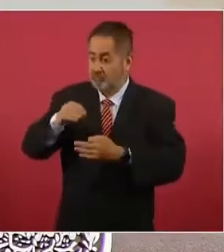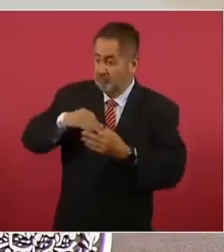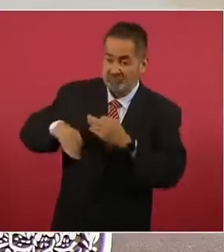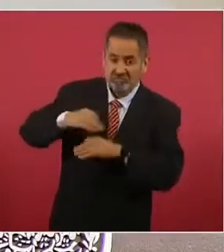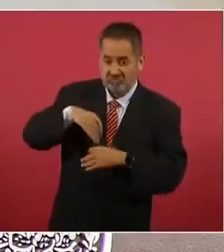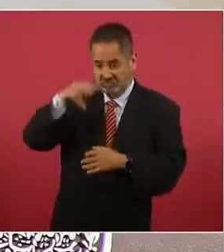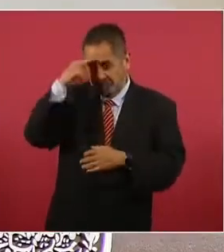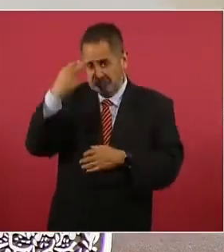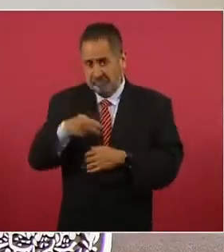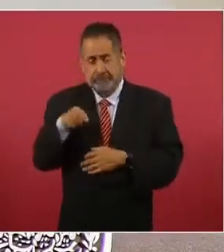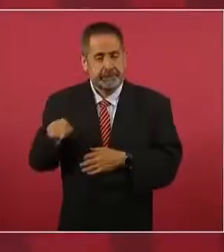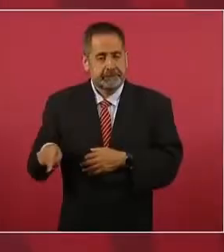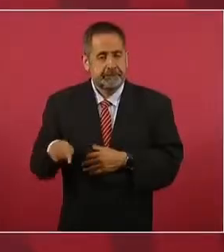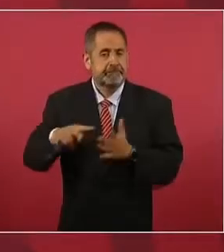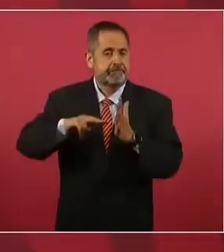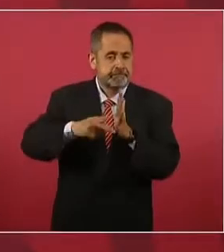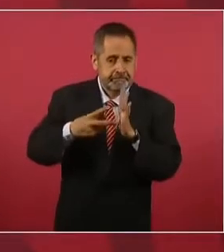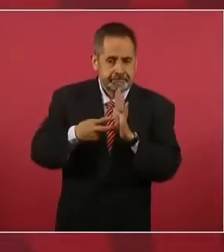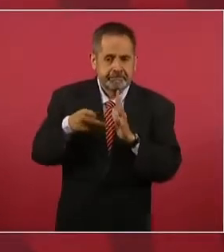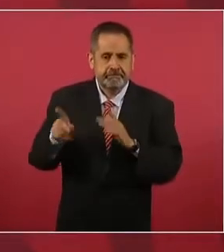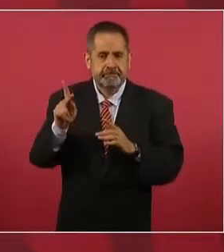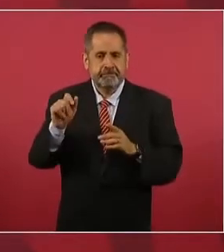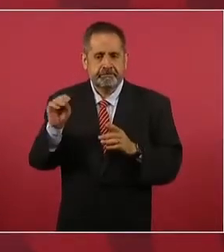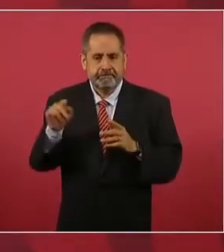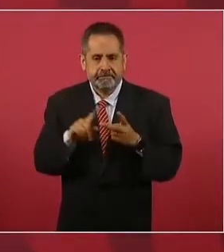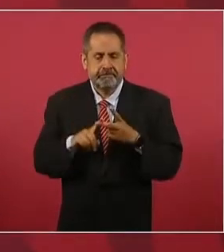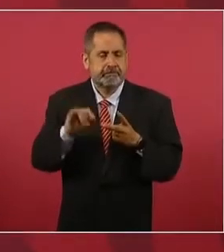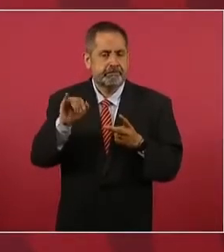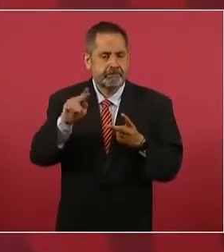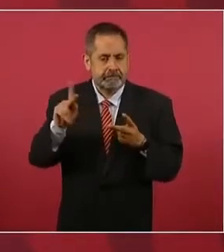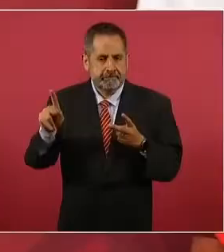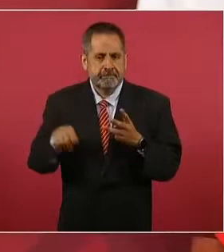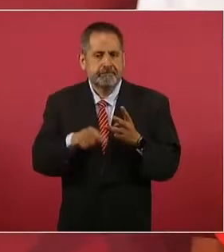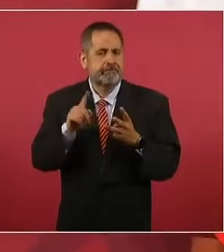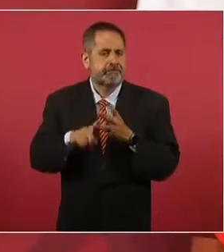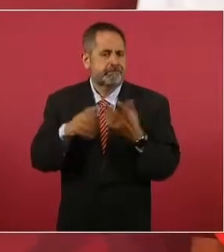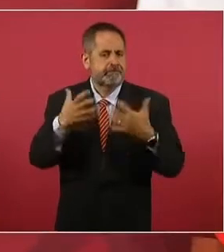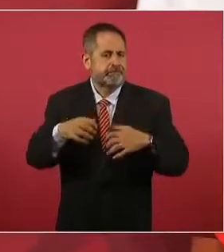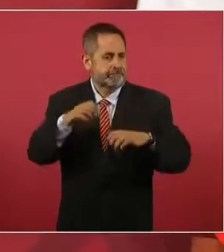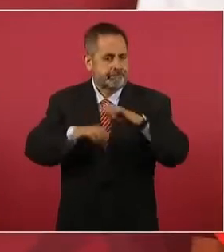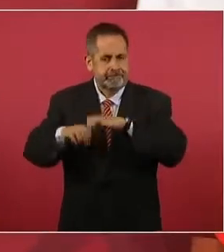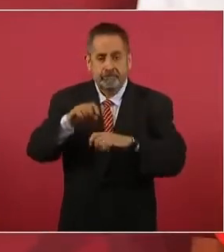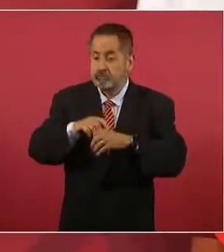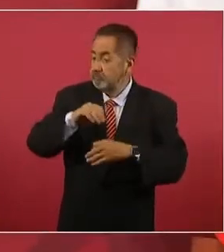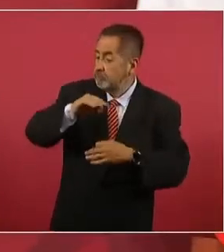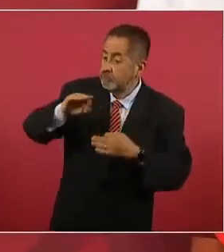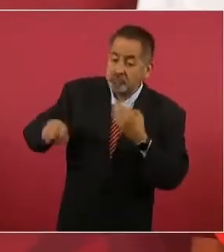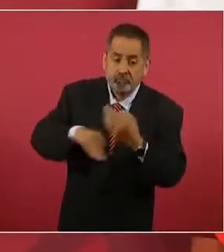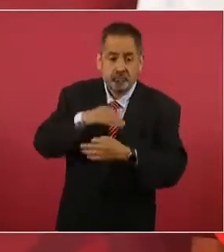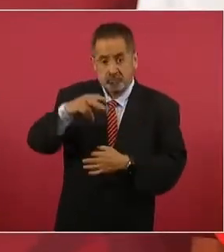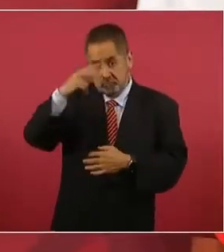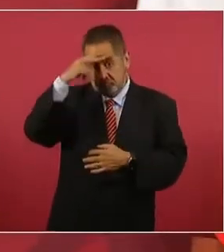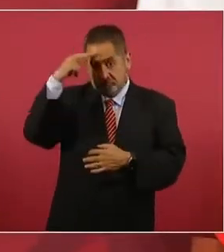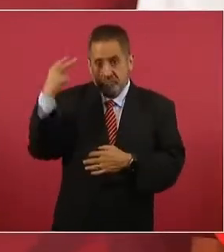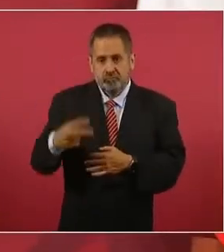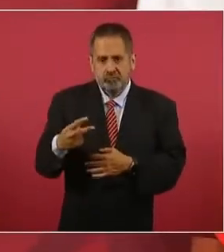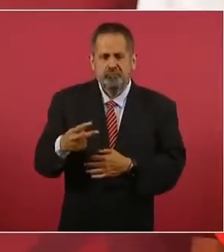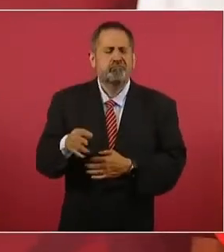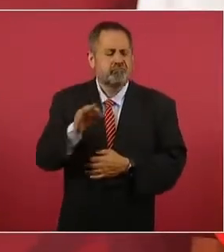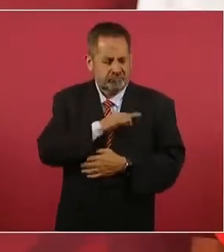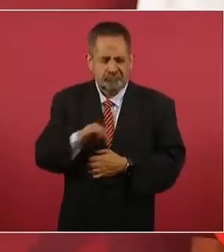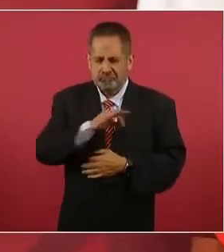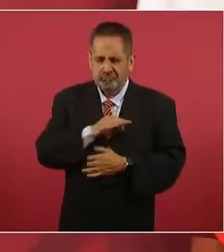mexicanos. Los ingenieros de Pemex, del IMP, de las compañías, todos son mexicanos, pudimos